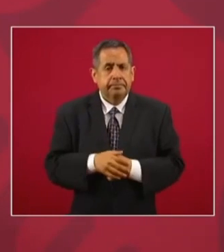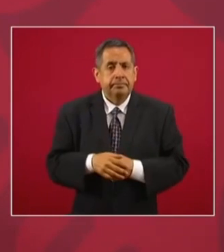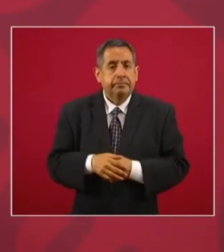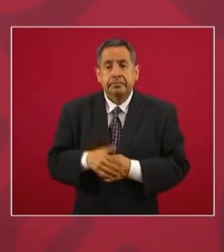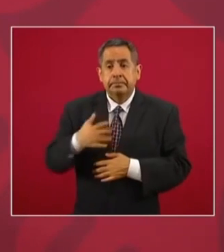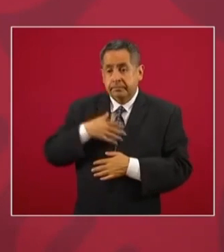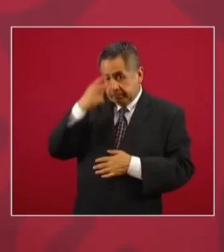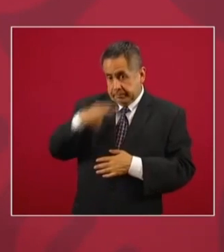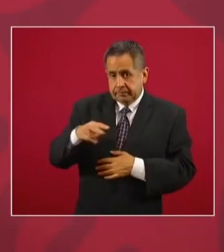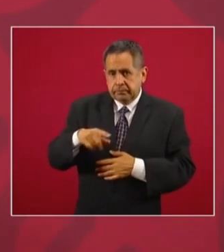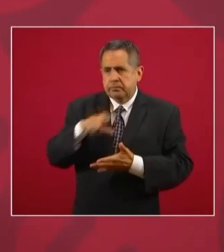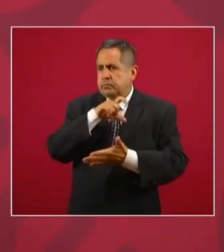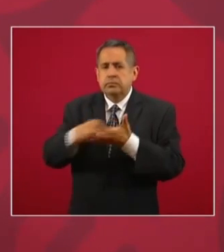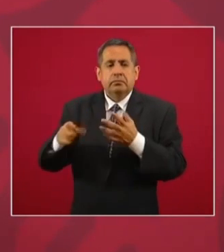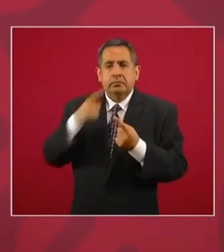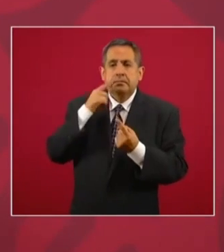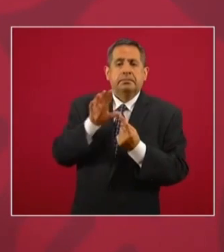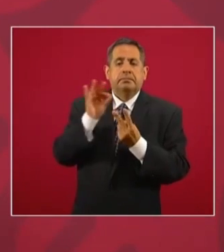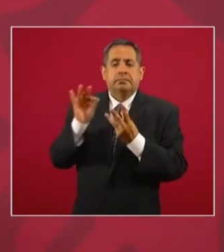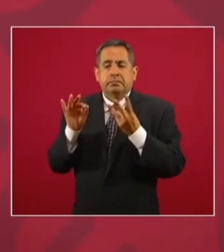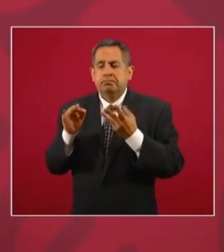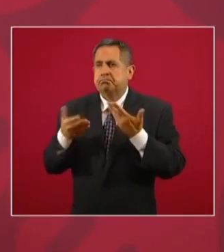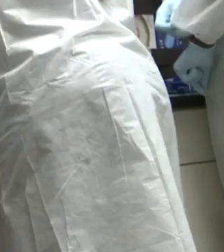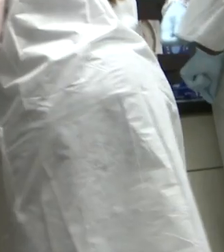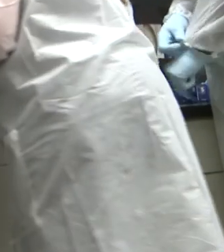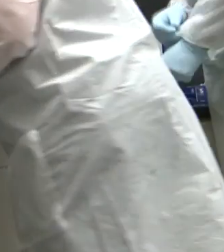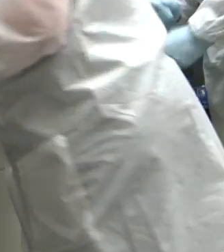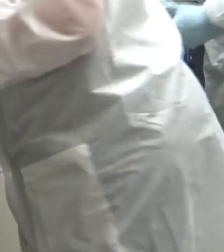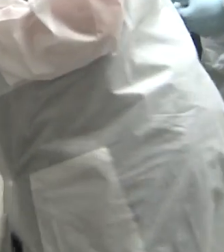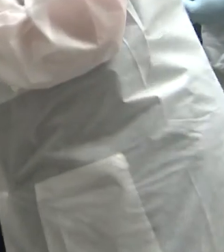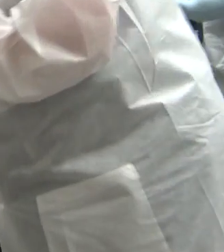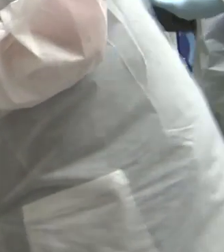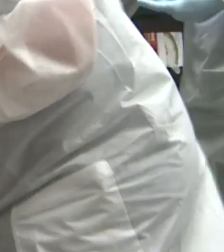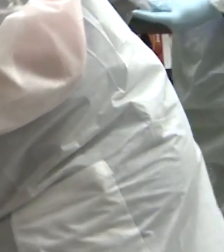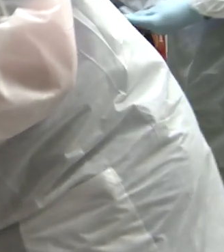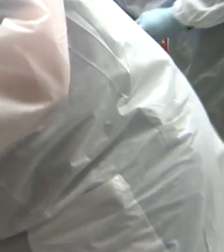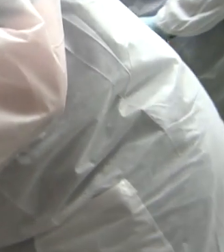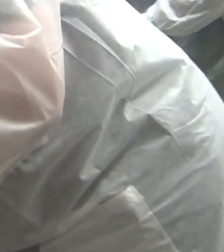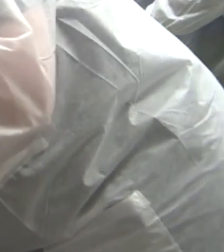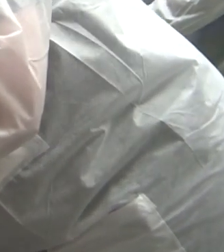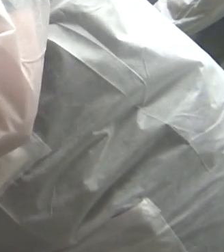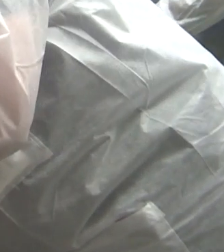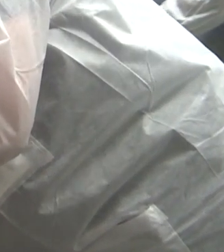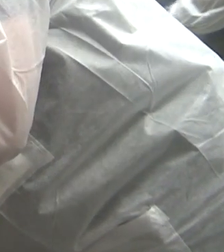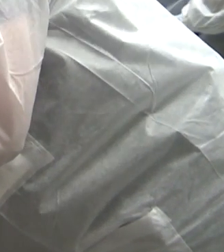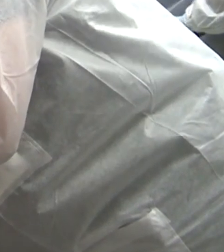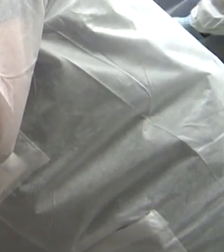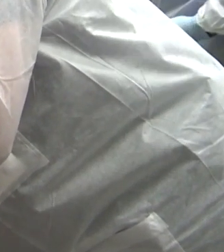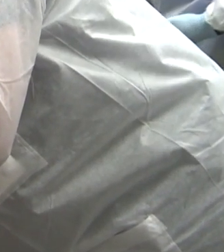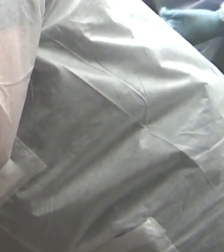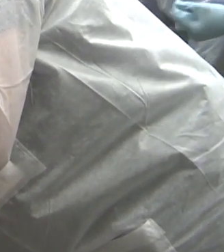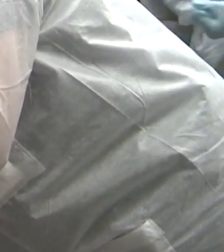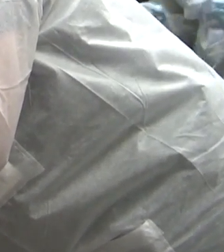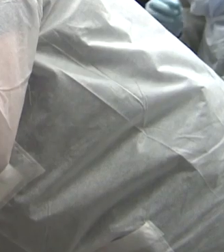sector salud la modalidad de compra opcional que otorga mayor flexibilidad. Según el dispositivo, una vez que las vacunas estén disponibles, la